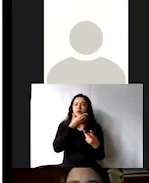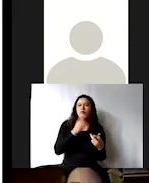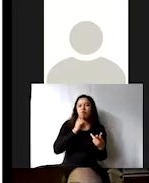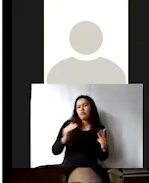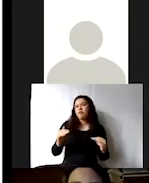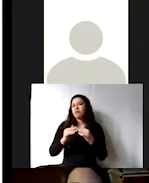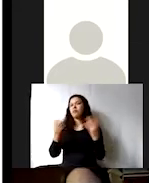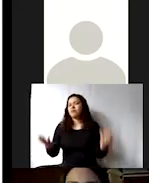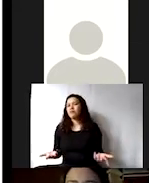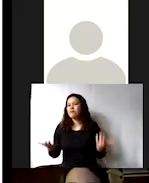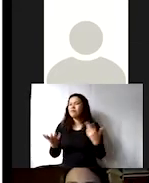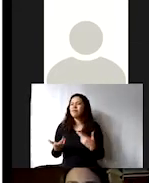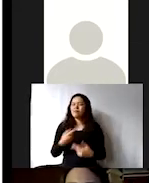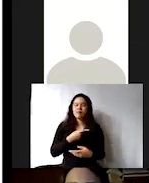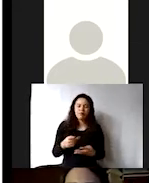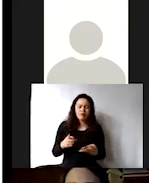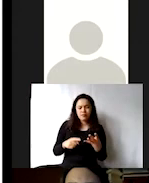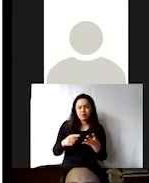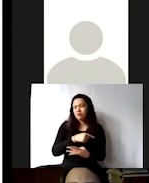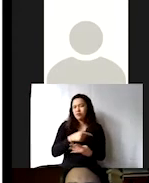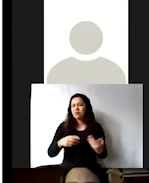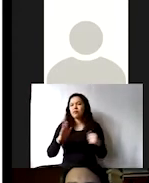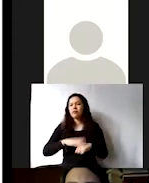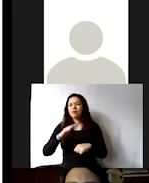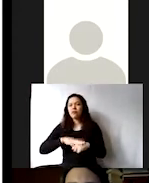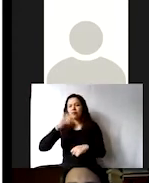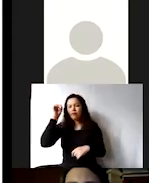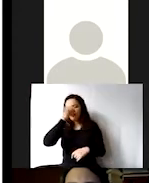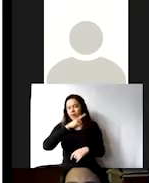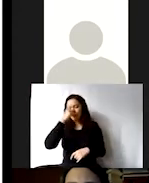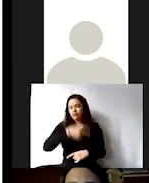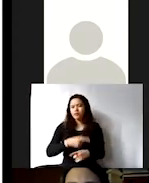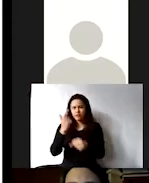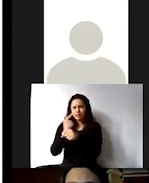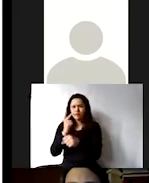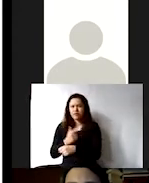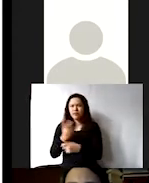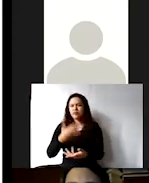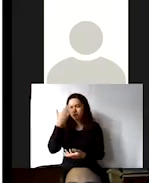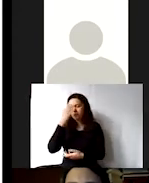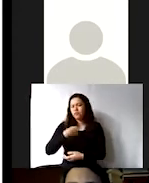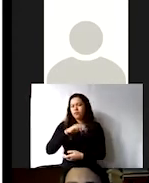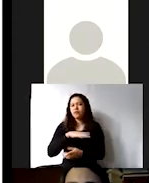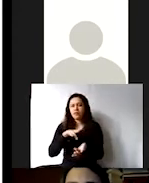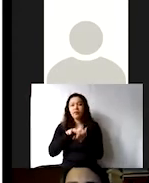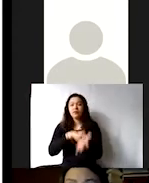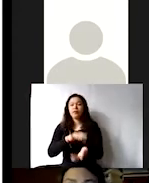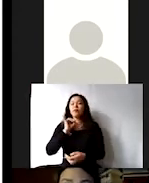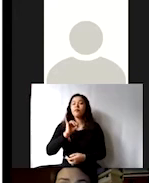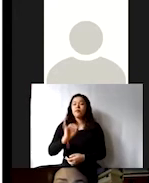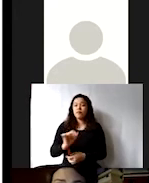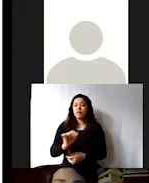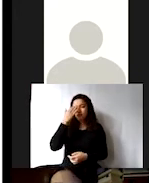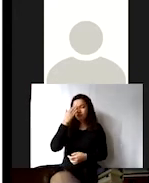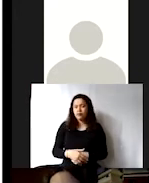o alguno fin de la pobreza, pues es mucho más difícil de traquear, aunque sabemos que estamos impactando. Sí,